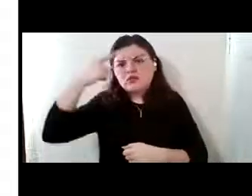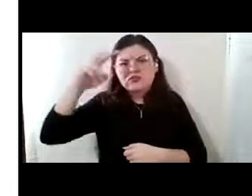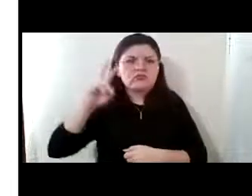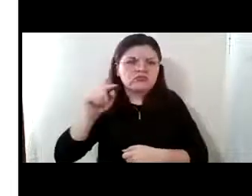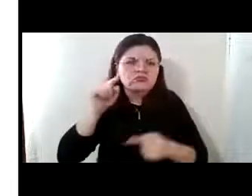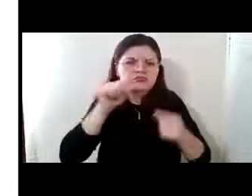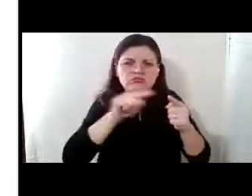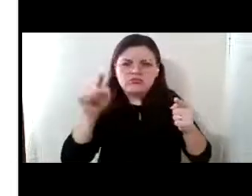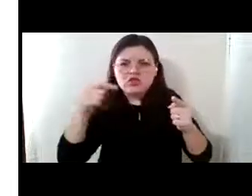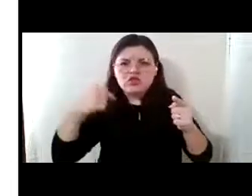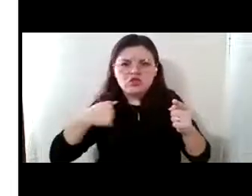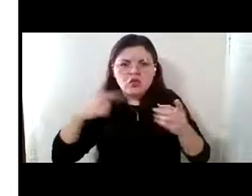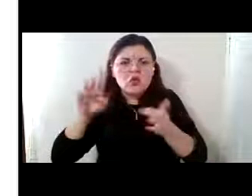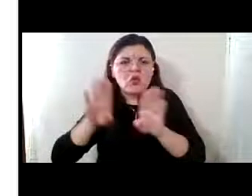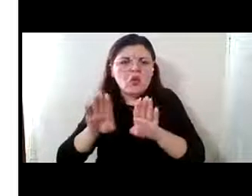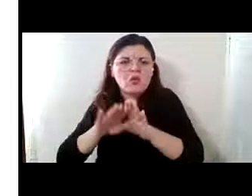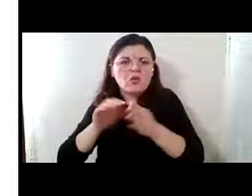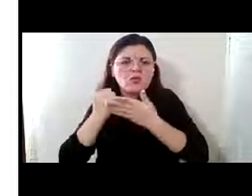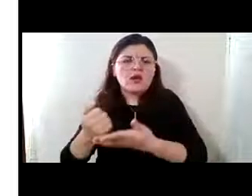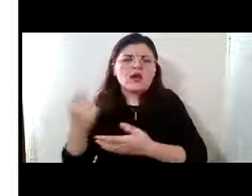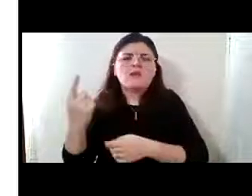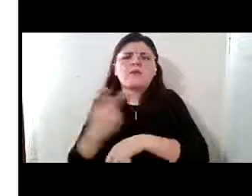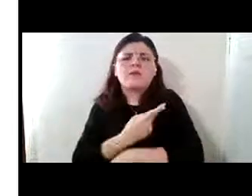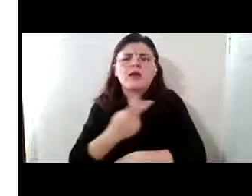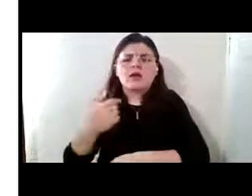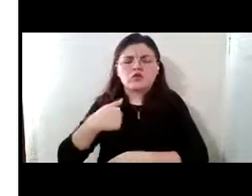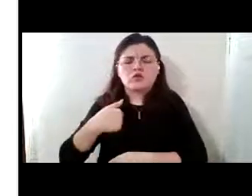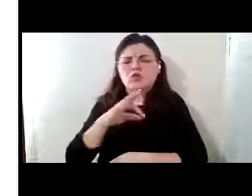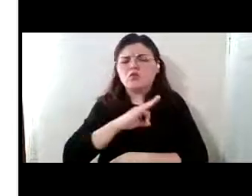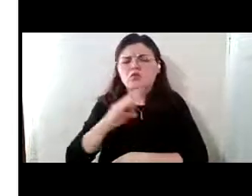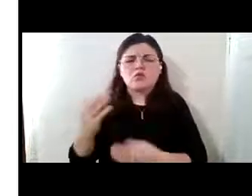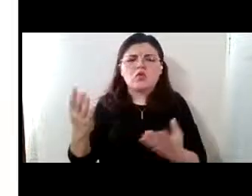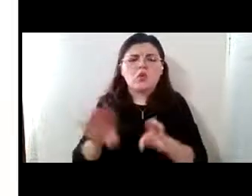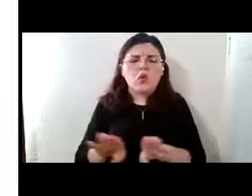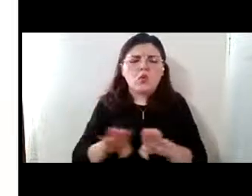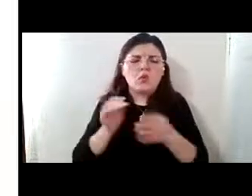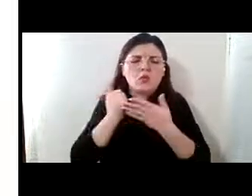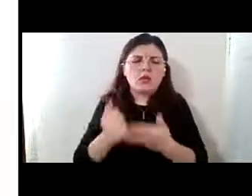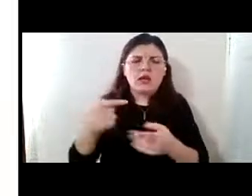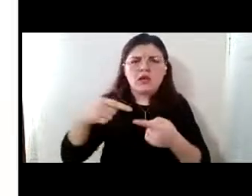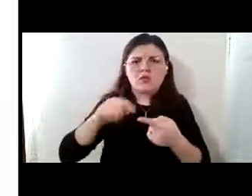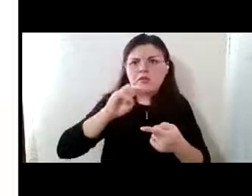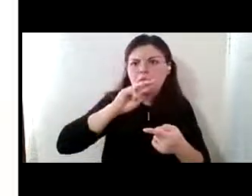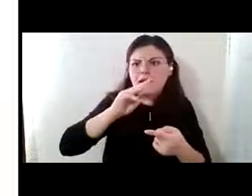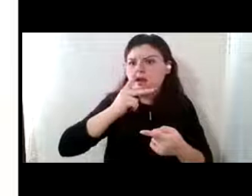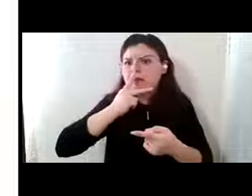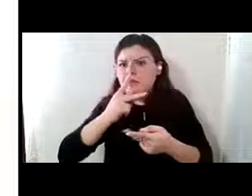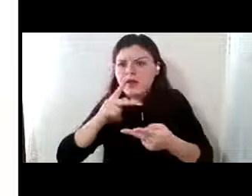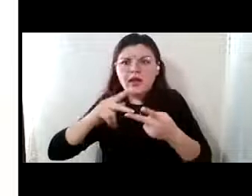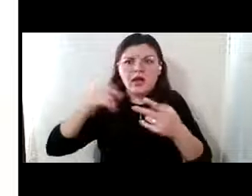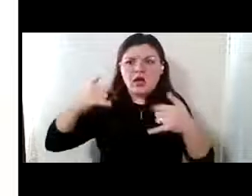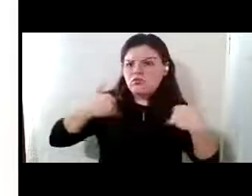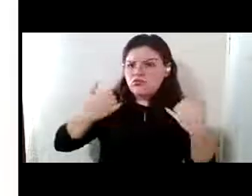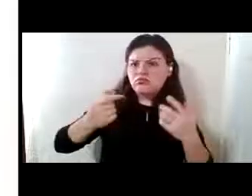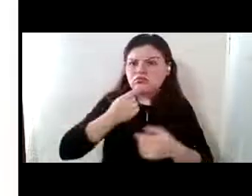rol, ¿qué puedo hacer en formación? Desde mi rol como papá, como mamá, como docente, como adulto, que estoy cerca de estos niños y